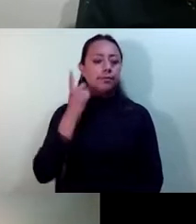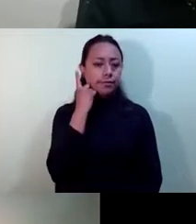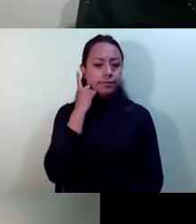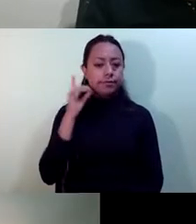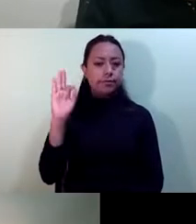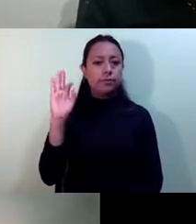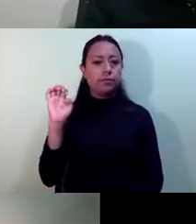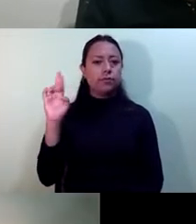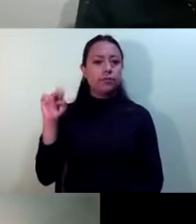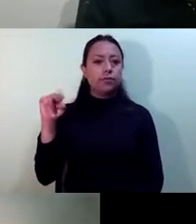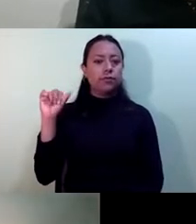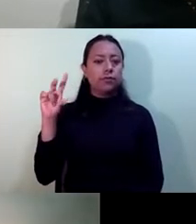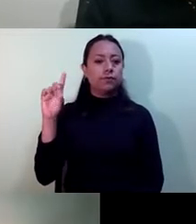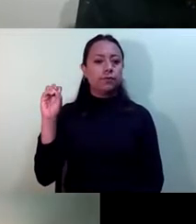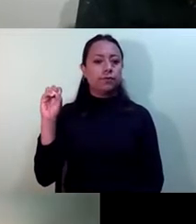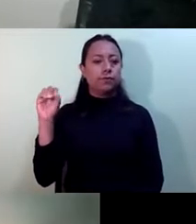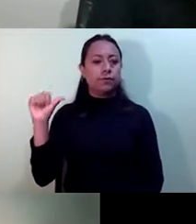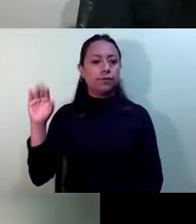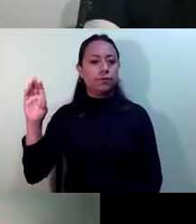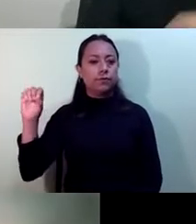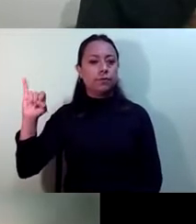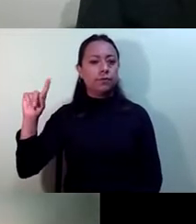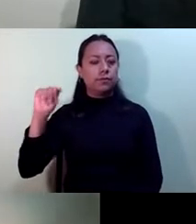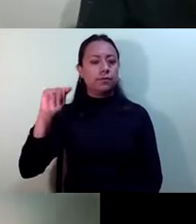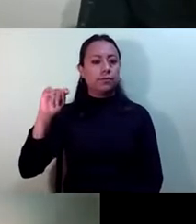José Aboy Pizarro. Aboy en pro.